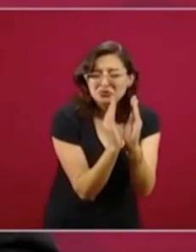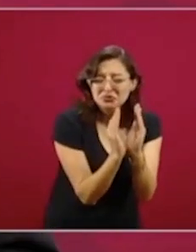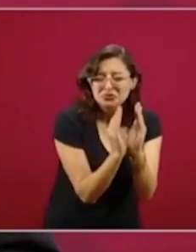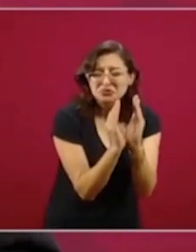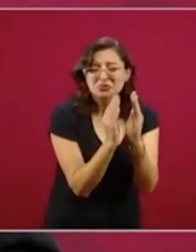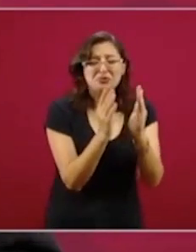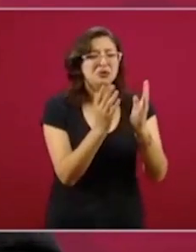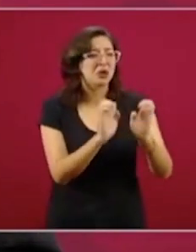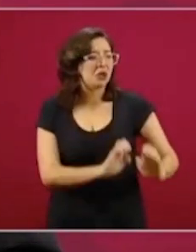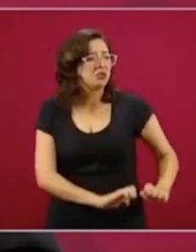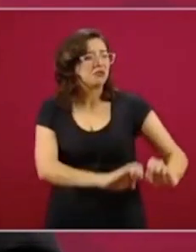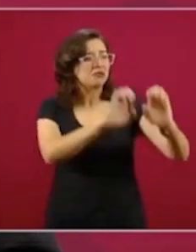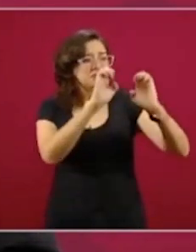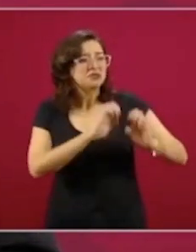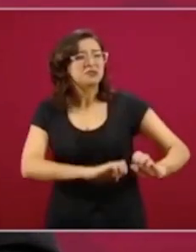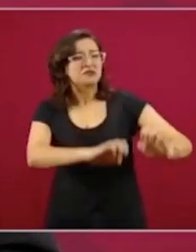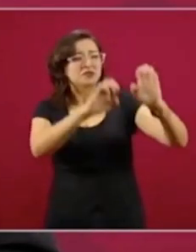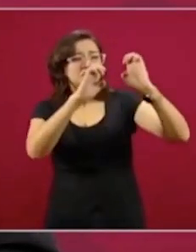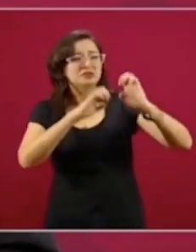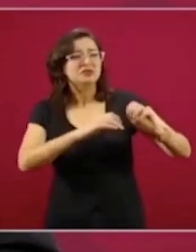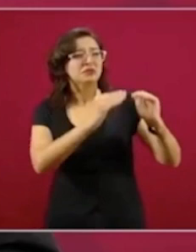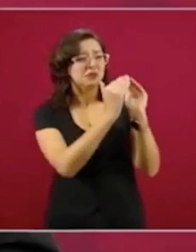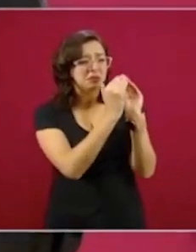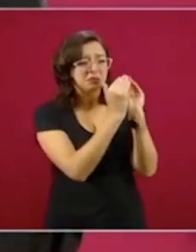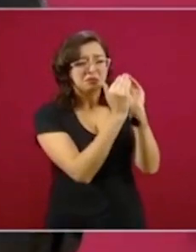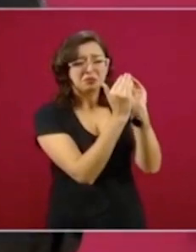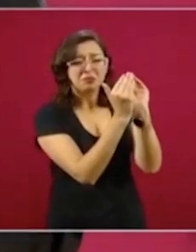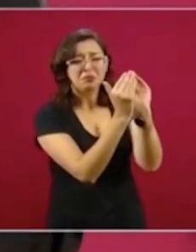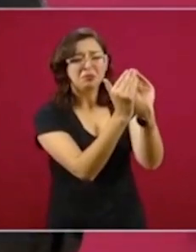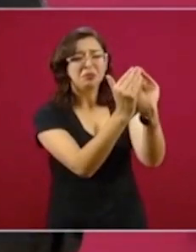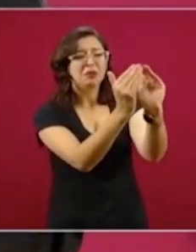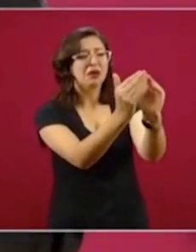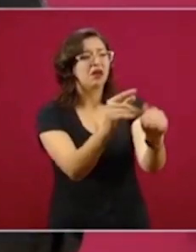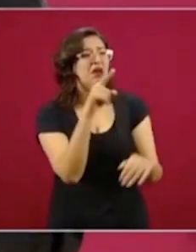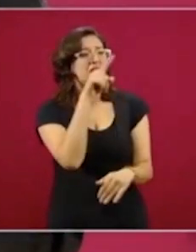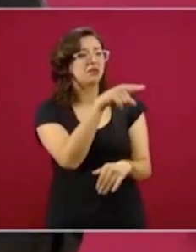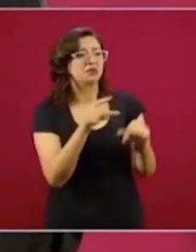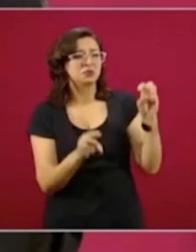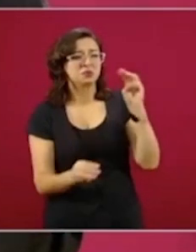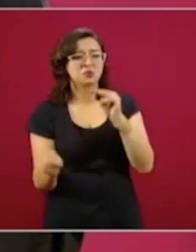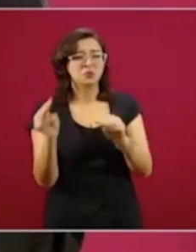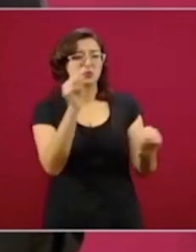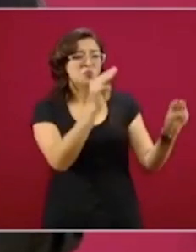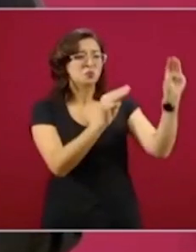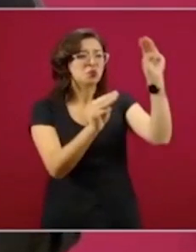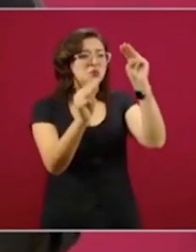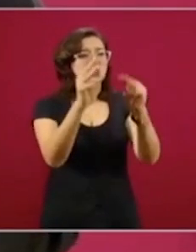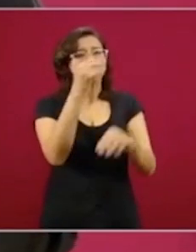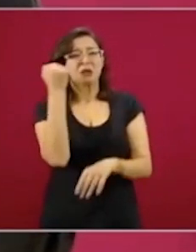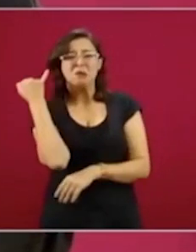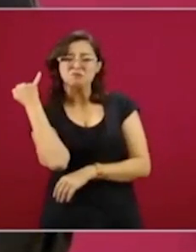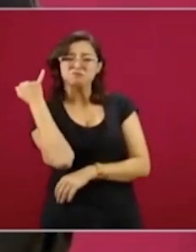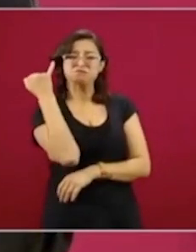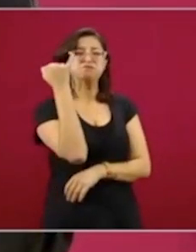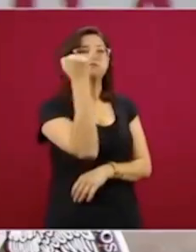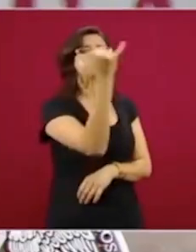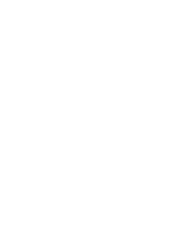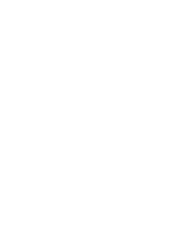que se hicieron durante mucho tiempo en barrancas en lugares inhóspitos